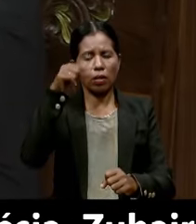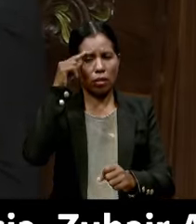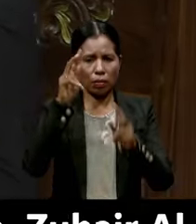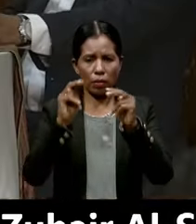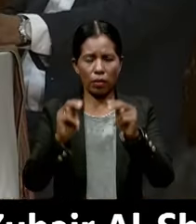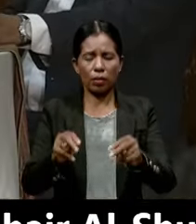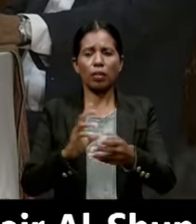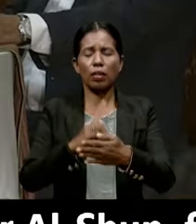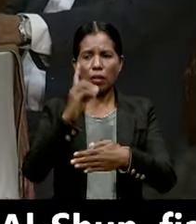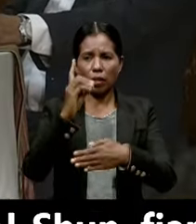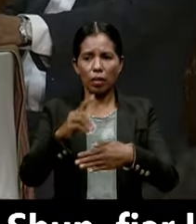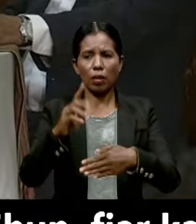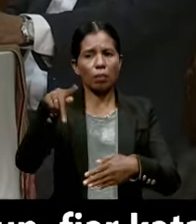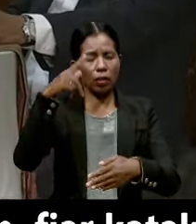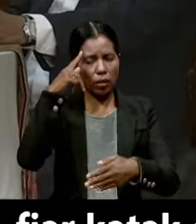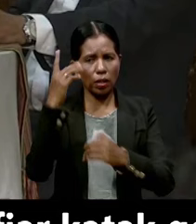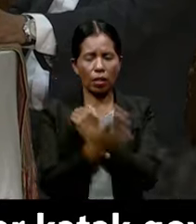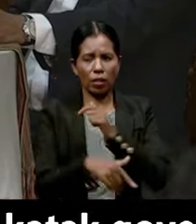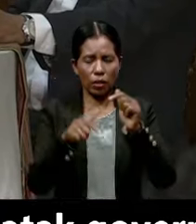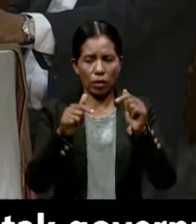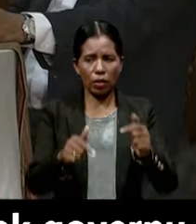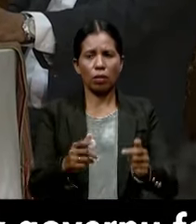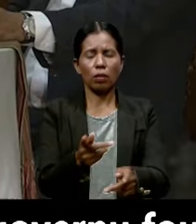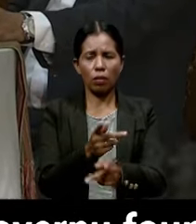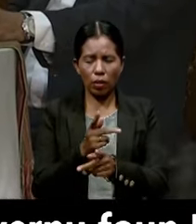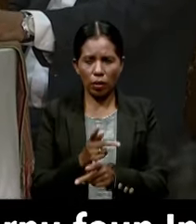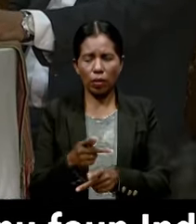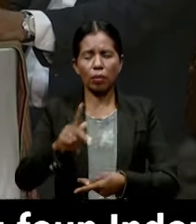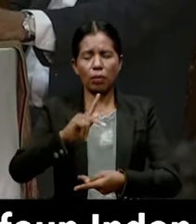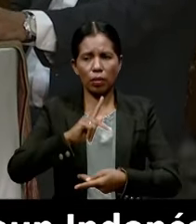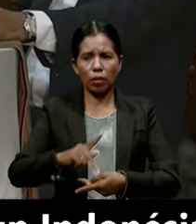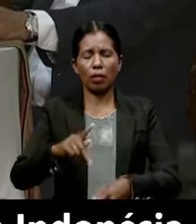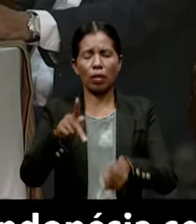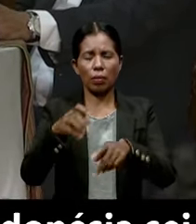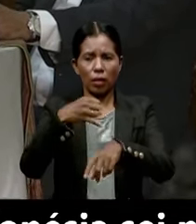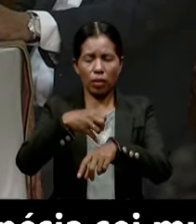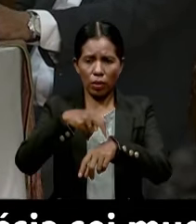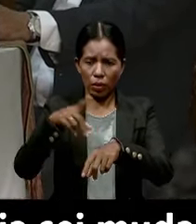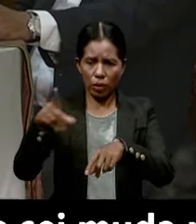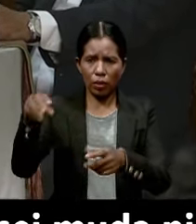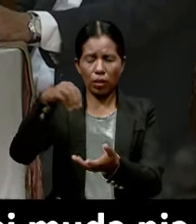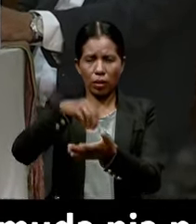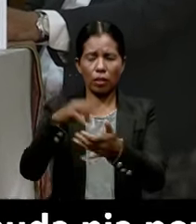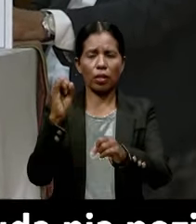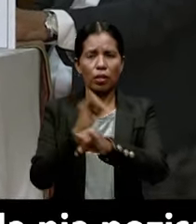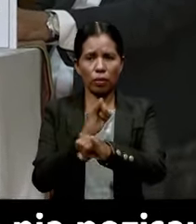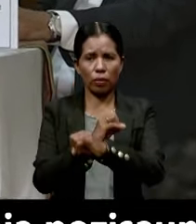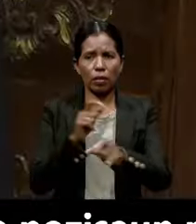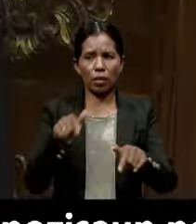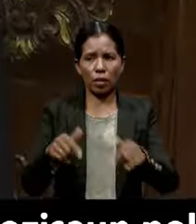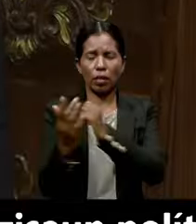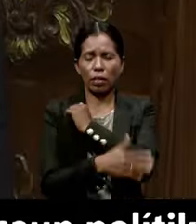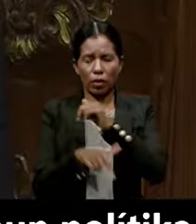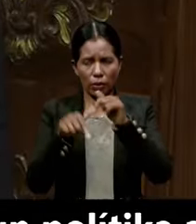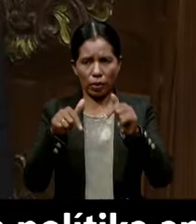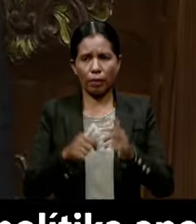precisa definir los políticas y arreglaran o de protege mos investidor internacional sira ne be cria una industria y arreglaran. Harena patin